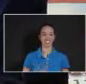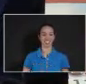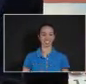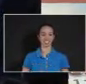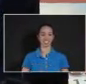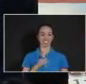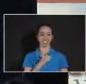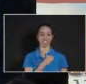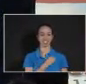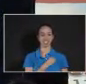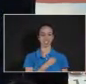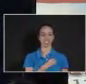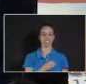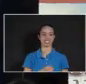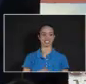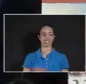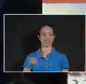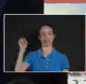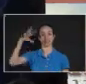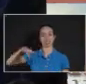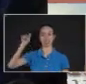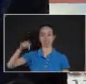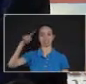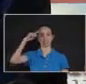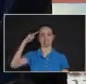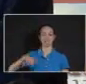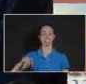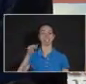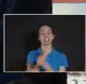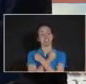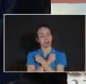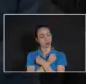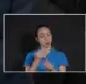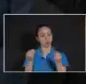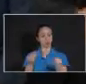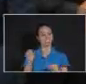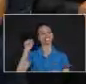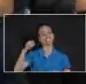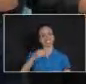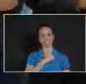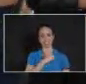día. Te amo mucho y acepto ser tu esposa, mi amor.